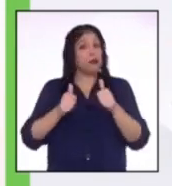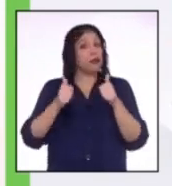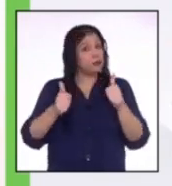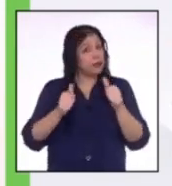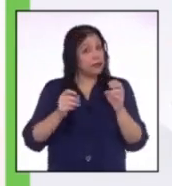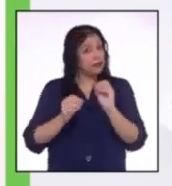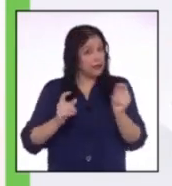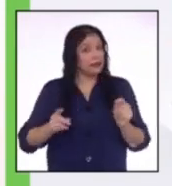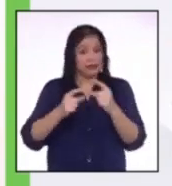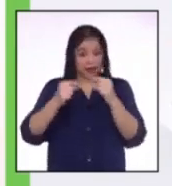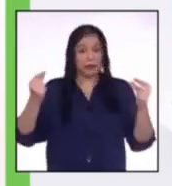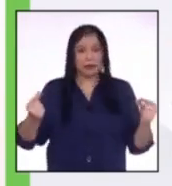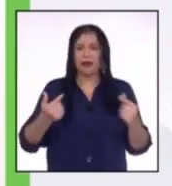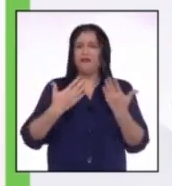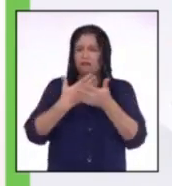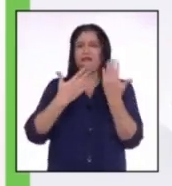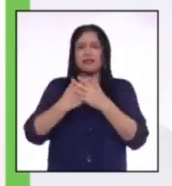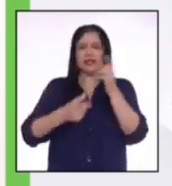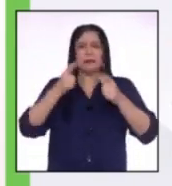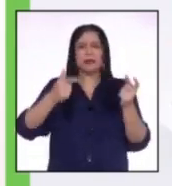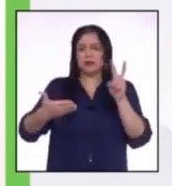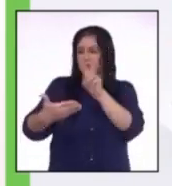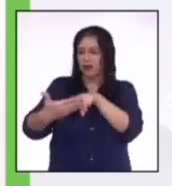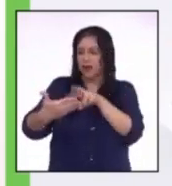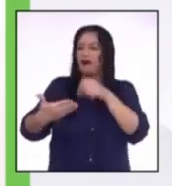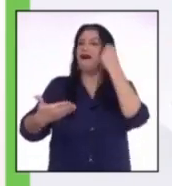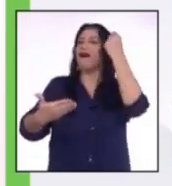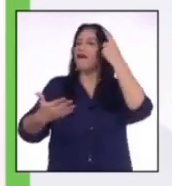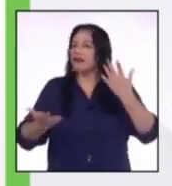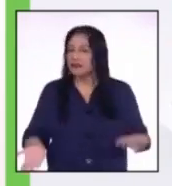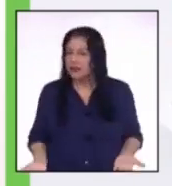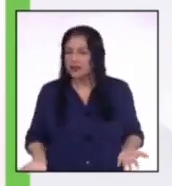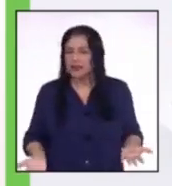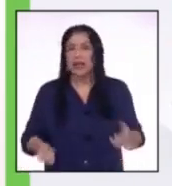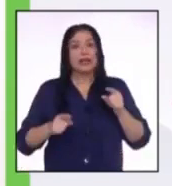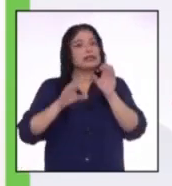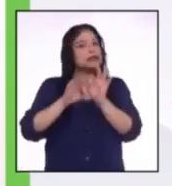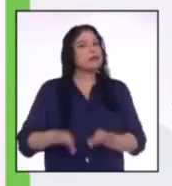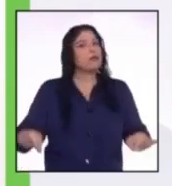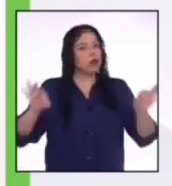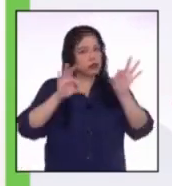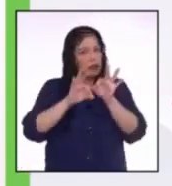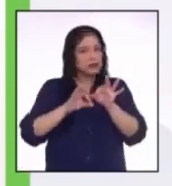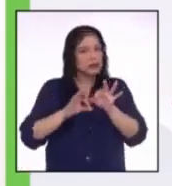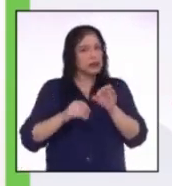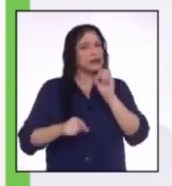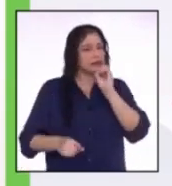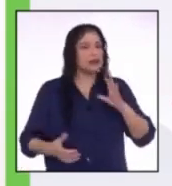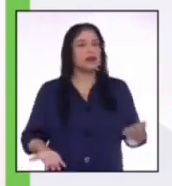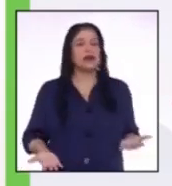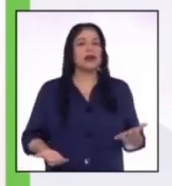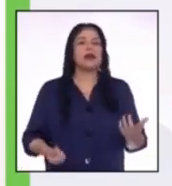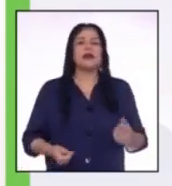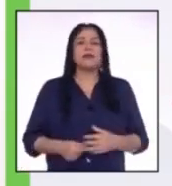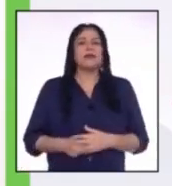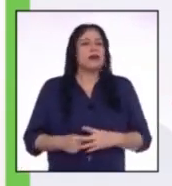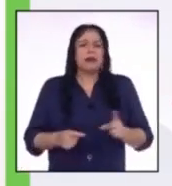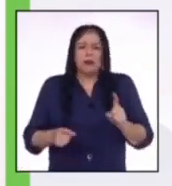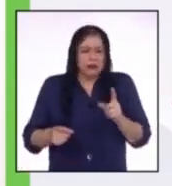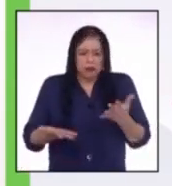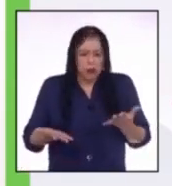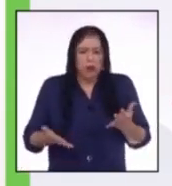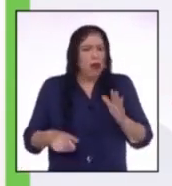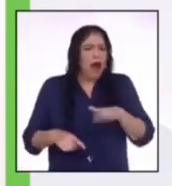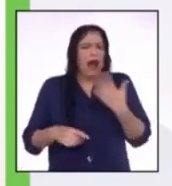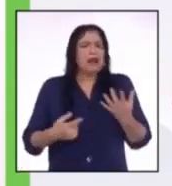gramática facilita esta comprensión es importante en este momento mencionar que no hay nada de malo en